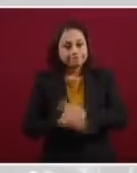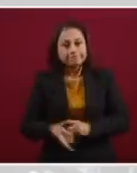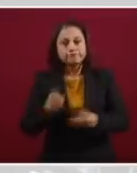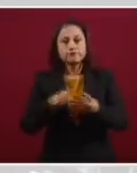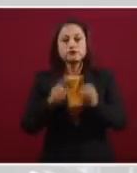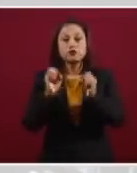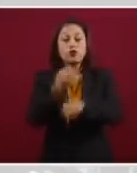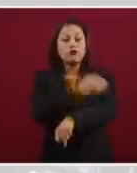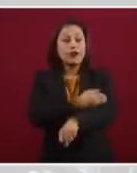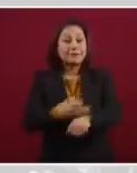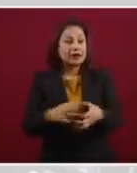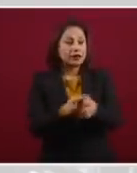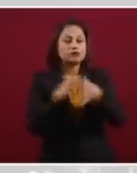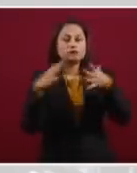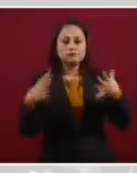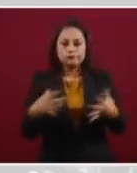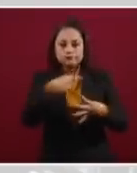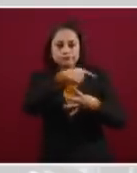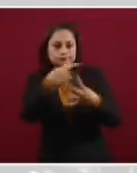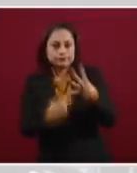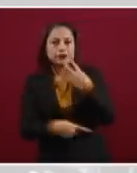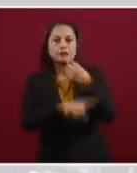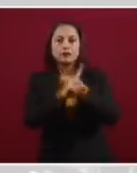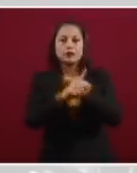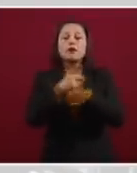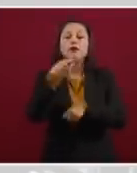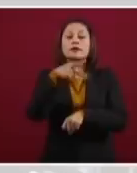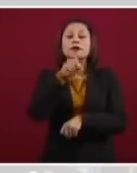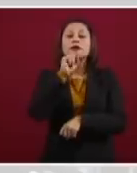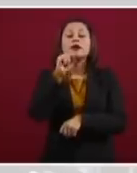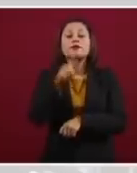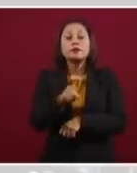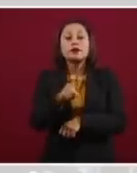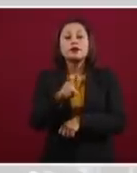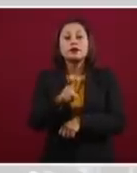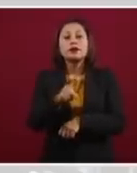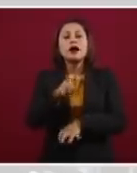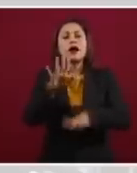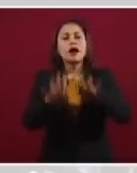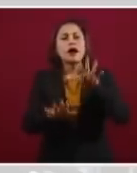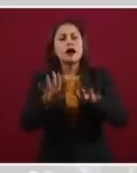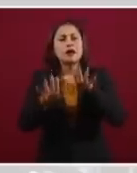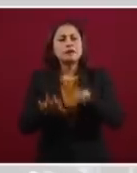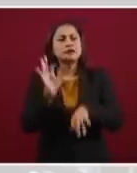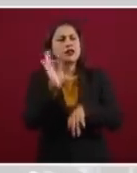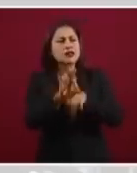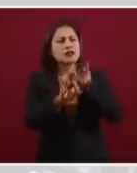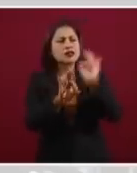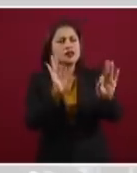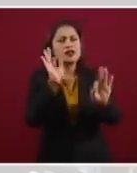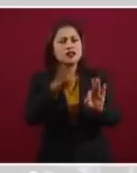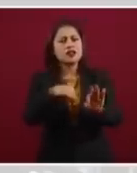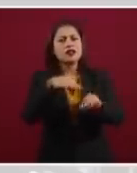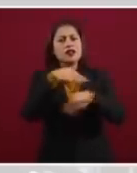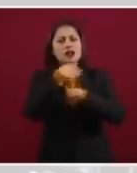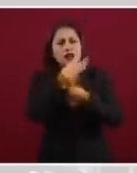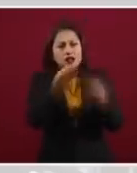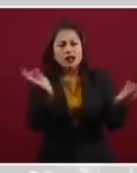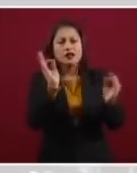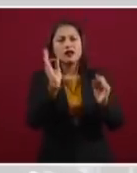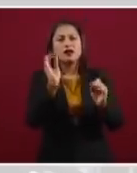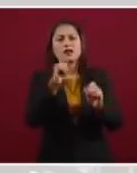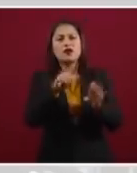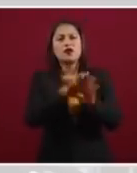pero también tiene que ver con un bombardeo continuo de mensajes y aspiracionales para tratar de